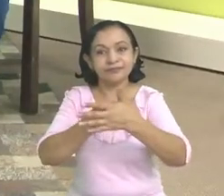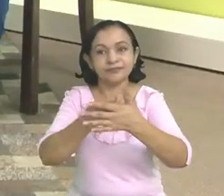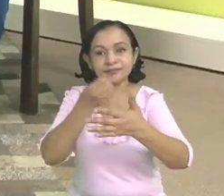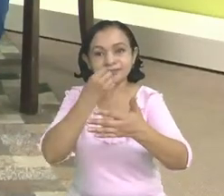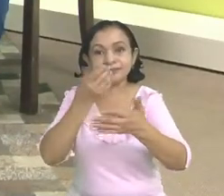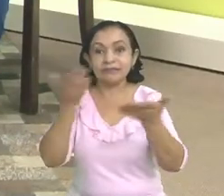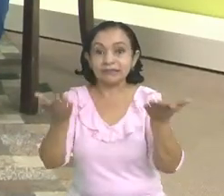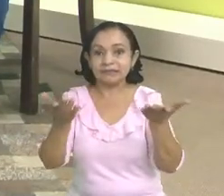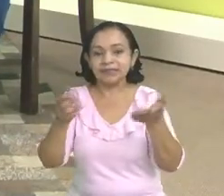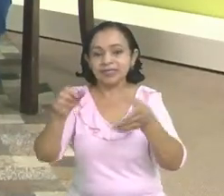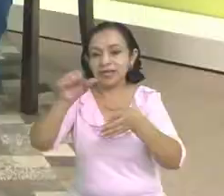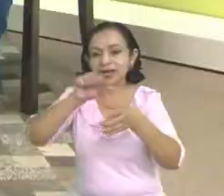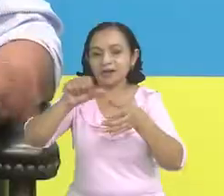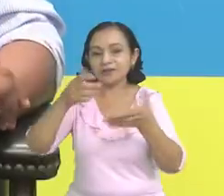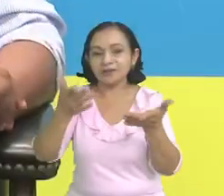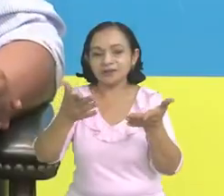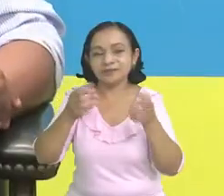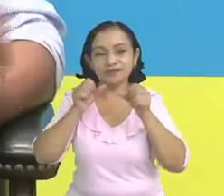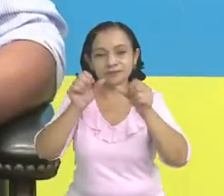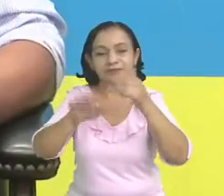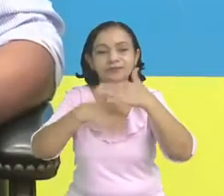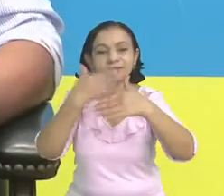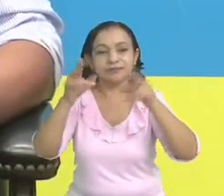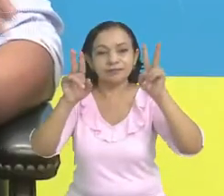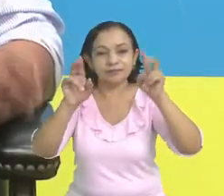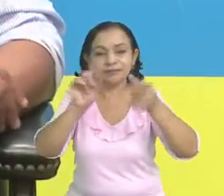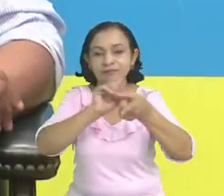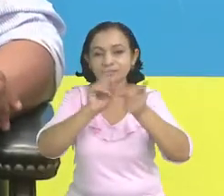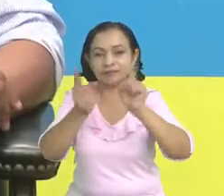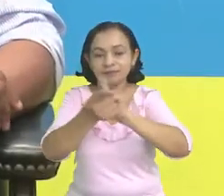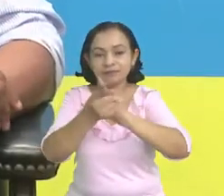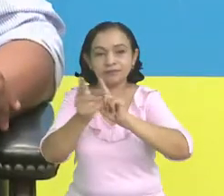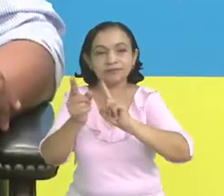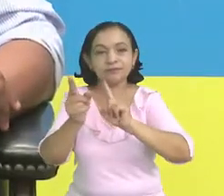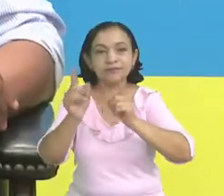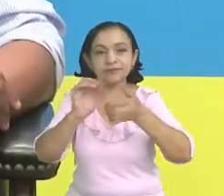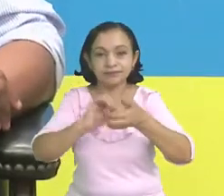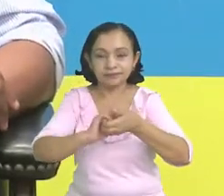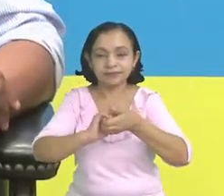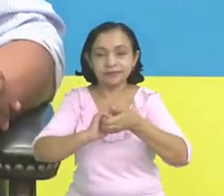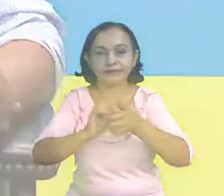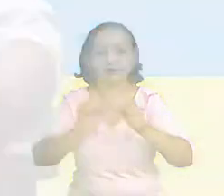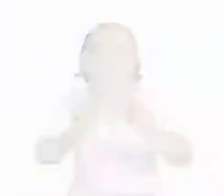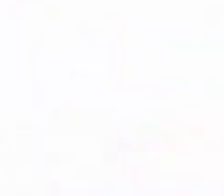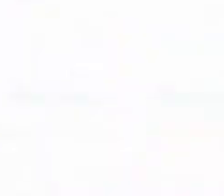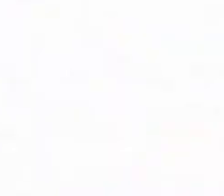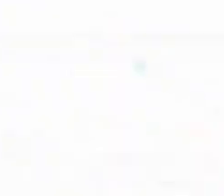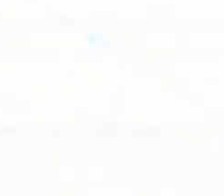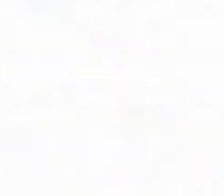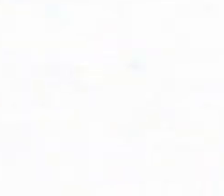caldillo. Vamos a seguir hablando más de este tema. Usted no le cambie de canal, amigos televidentes. Ya regresamos.